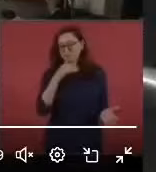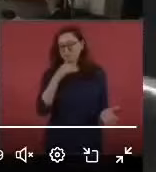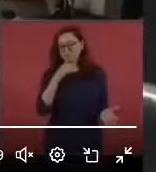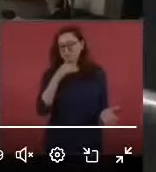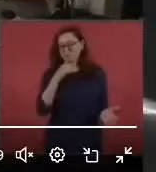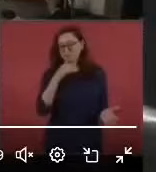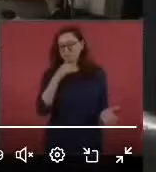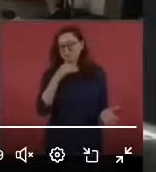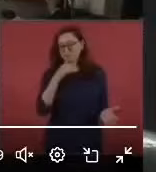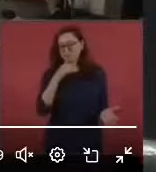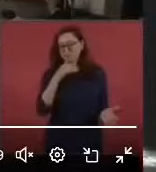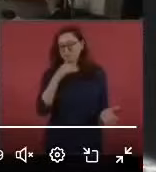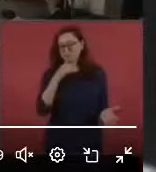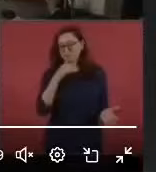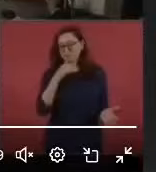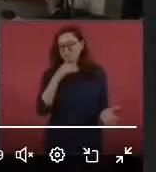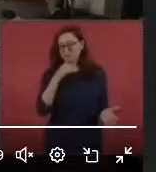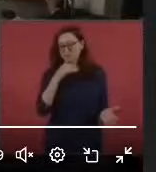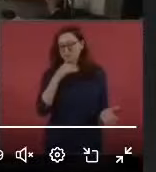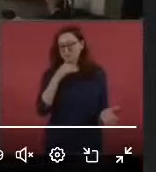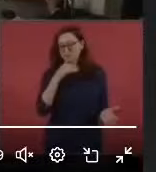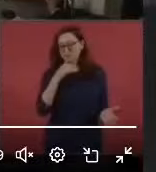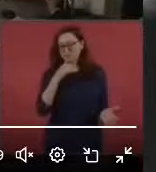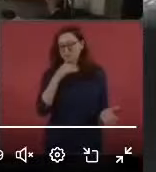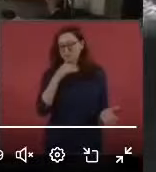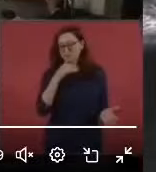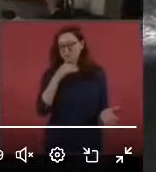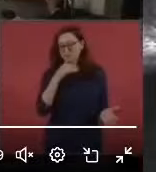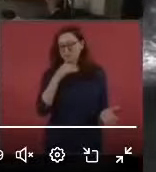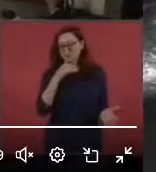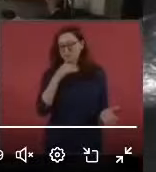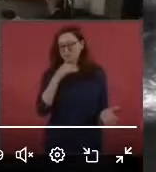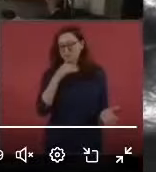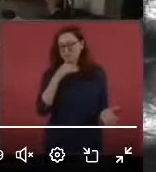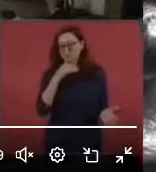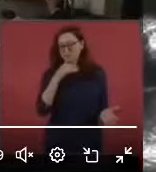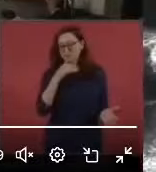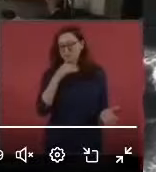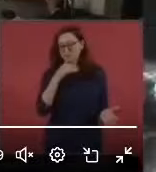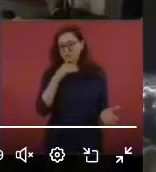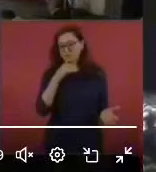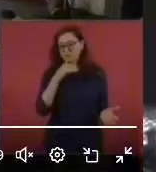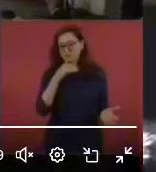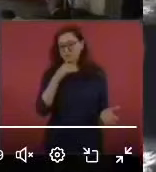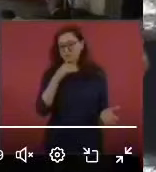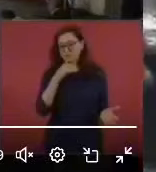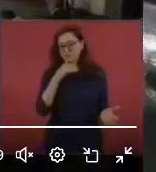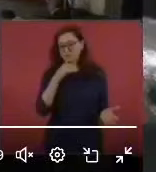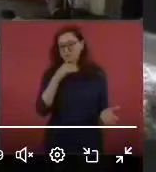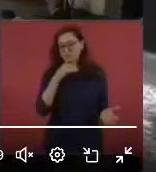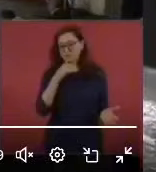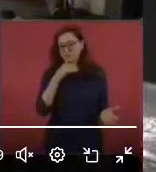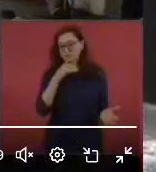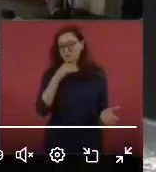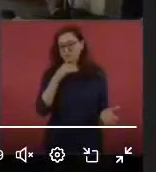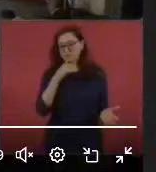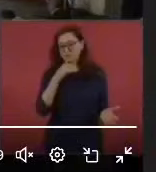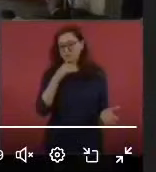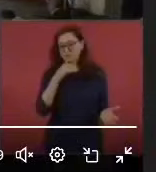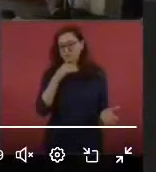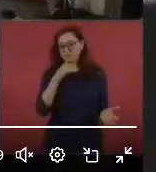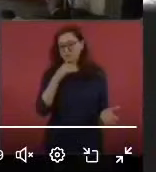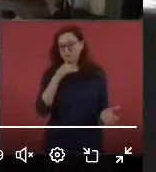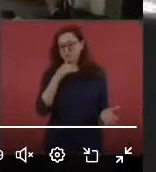en ese nado sincronizado. Bien por parte del presidente, y qué bueno que expone la carta. ¿Y la carta qué finalidad tiene? Exponer a